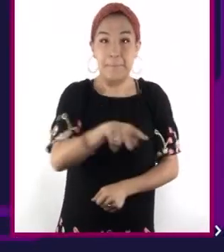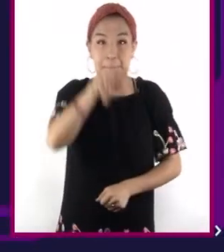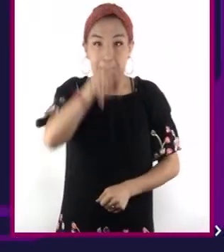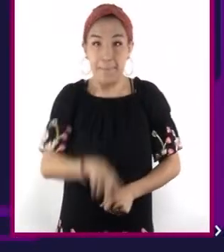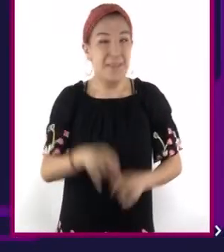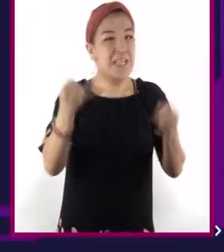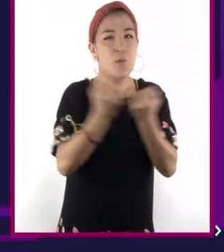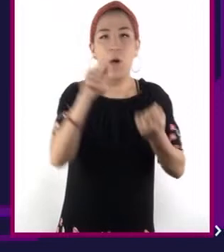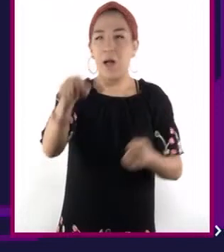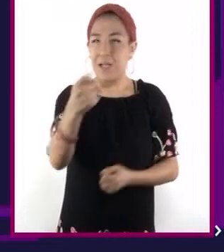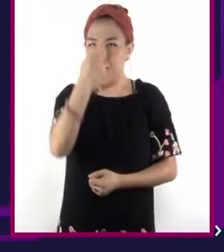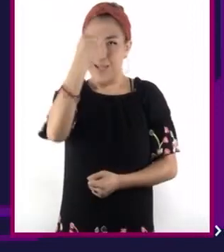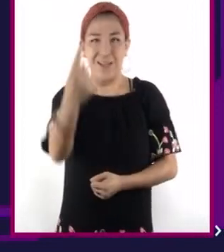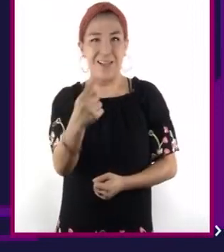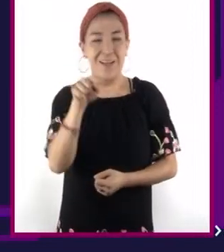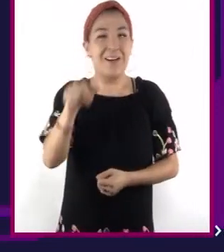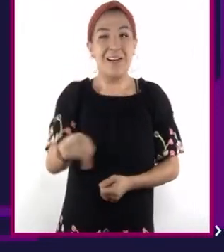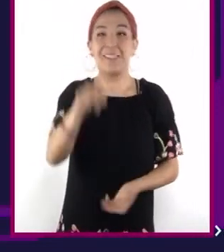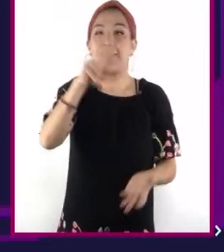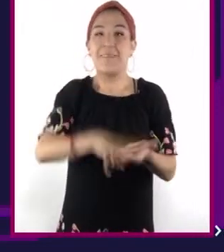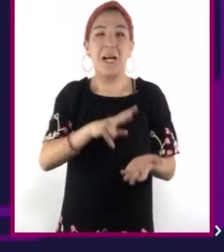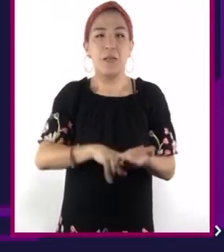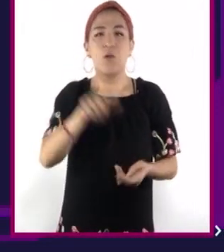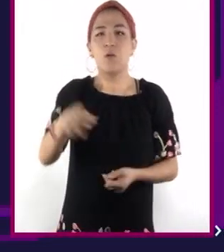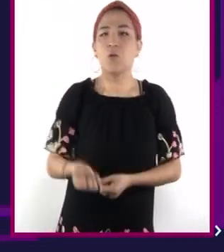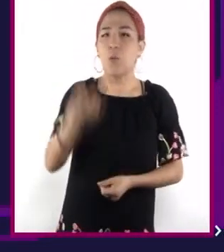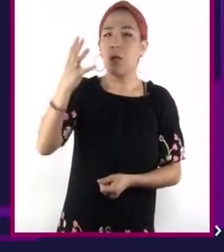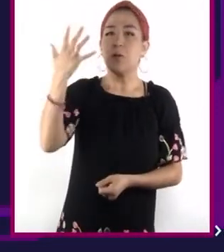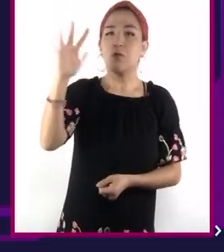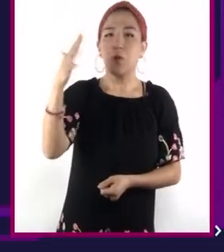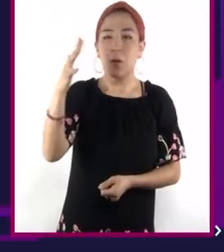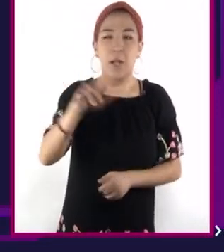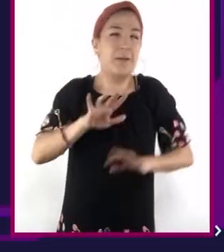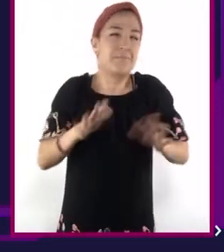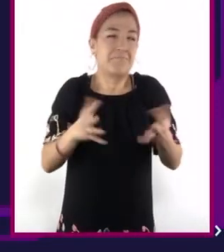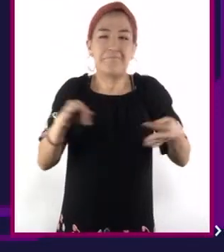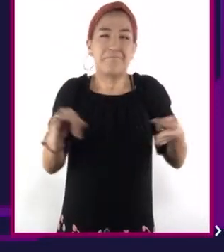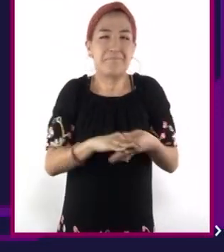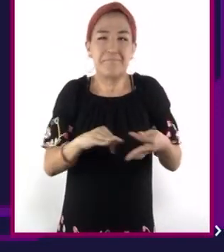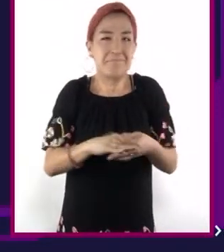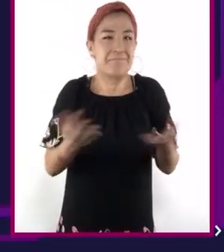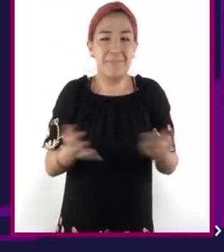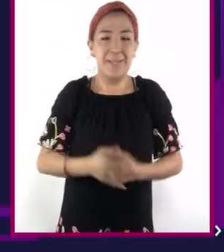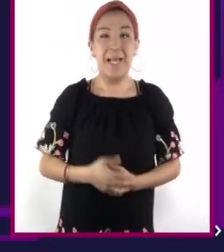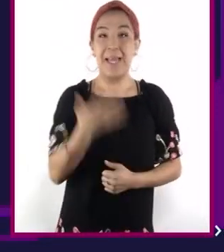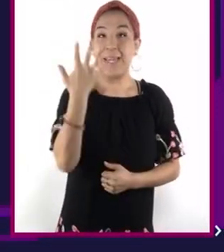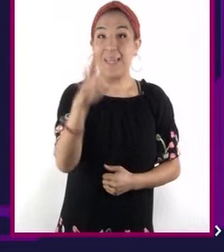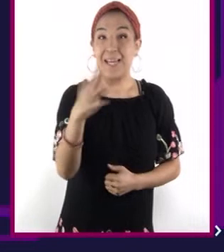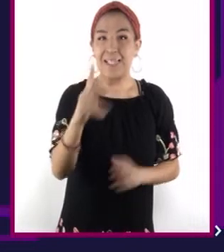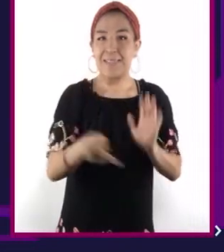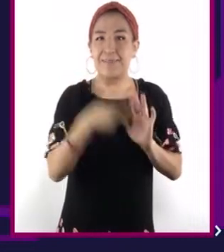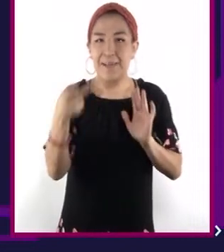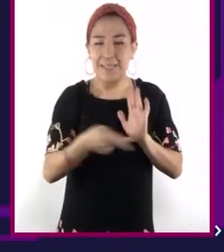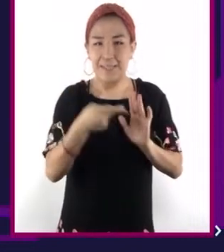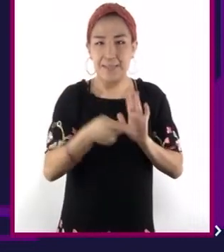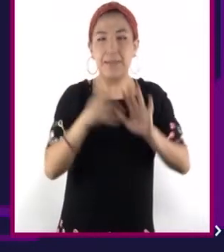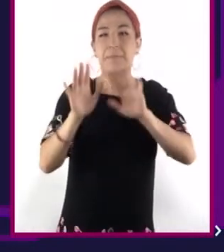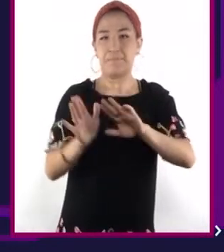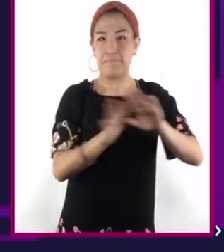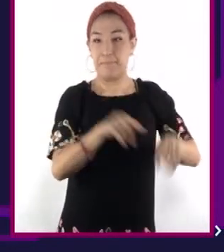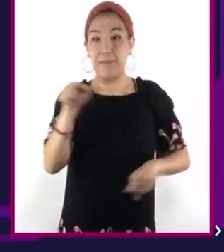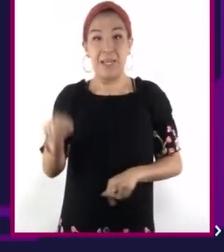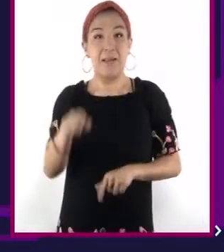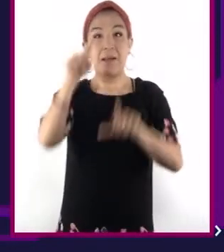como en la inventada, la cantidad de soles es aproximadamente 10. Como la cantidad